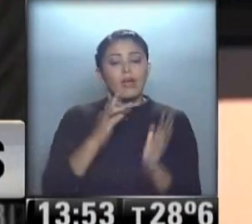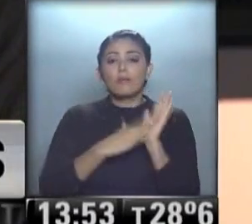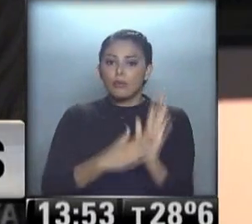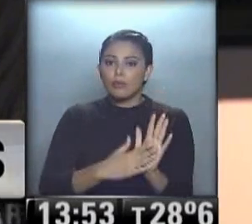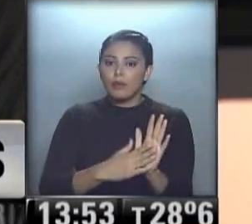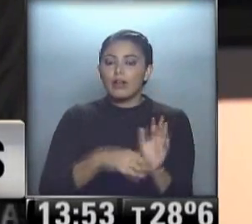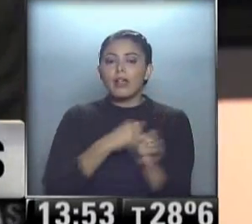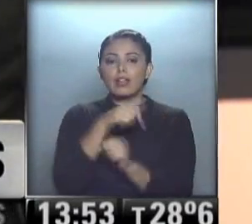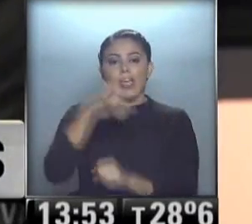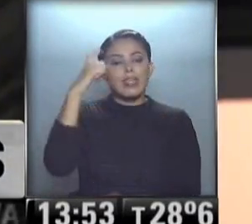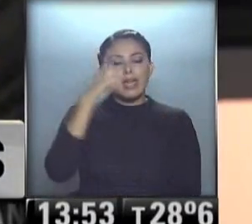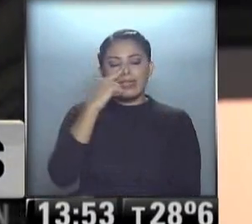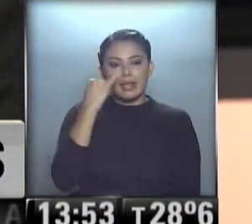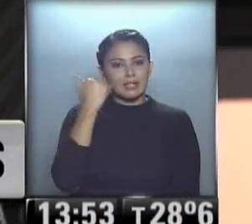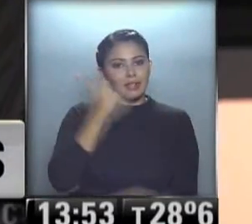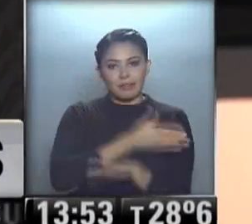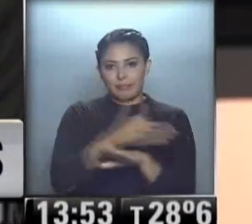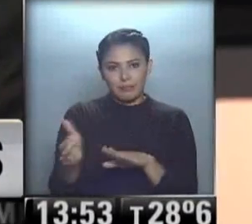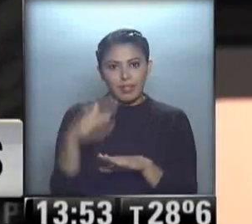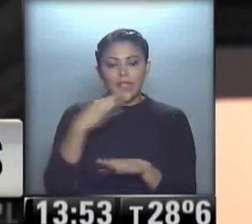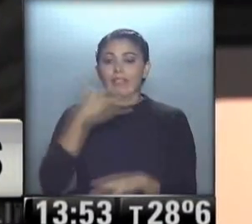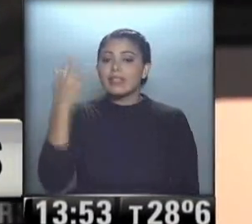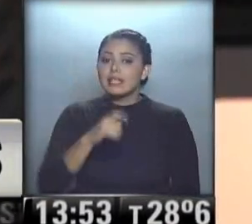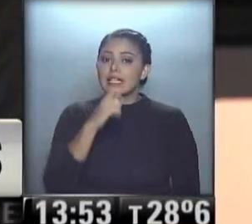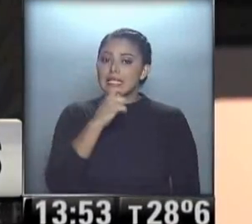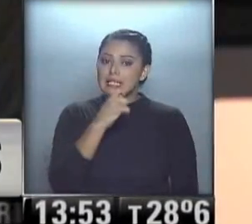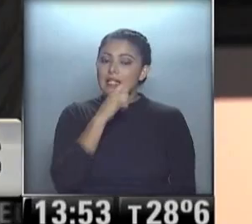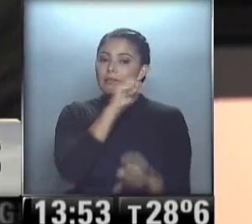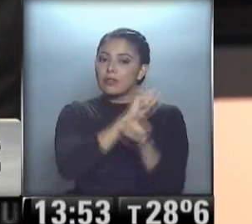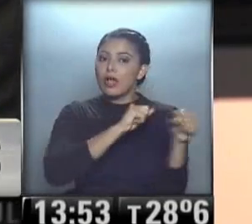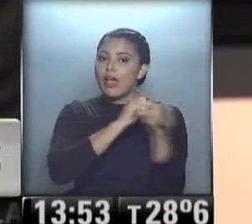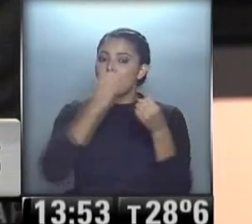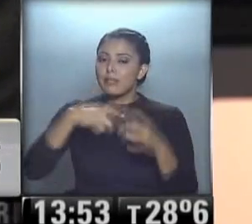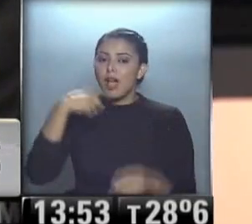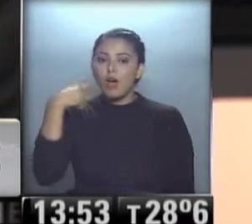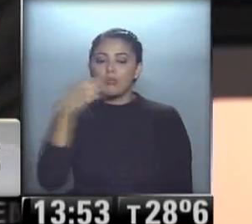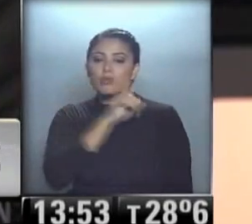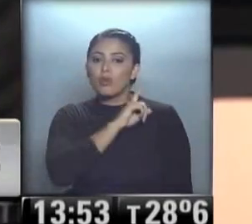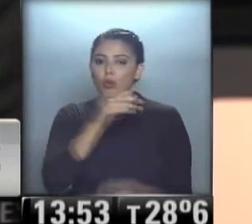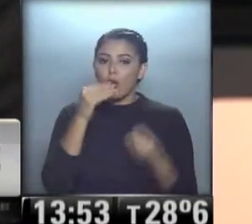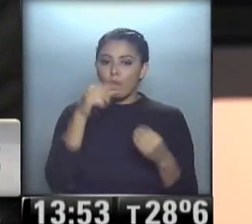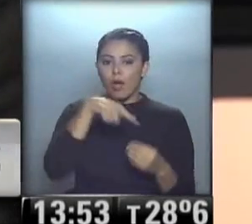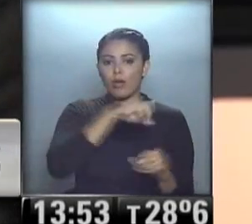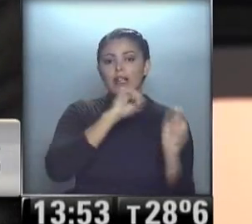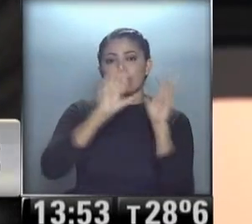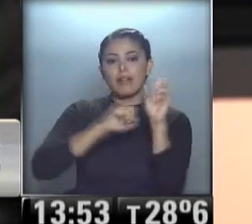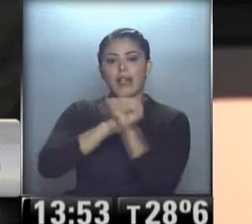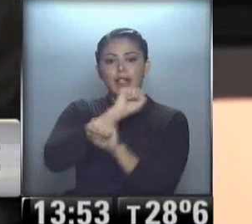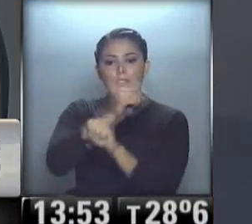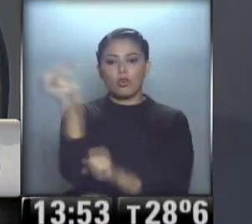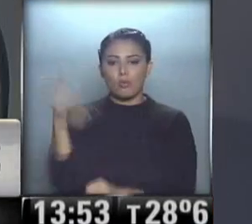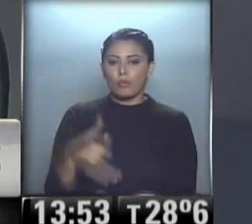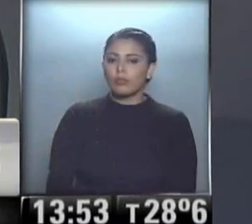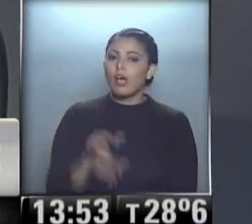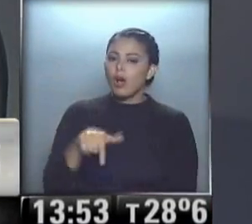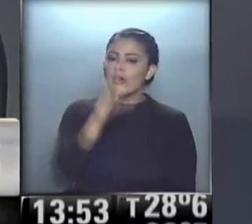se habían pasado los 10 días obviamente había que decidir si le daban preventiva o no tiene preventivo lo están trasladando a una cárcel común Emilio ahora más